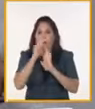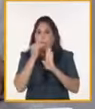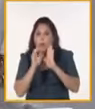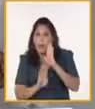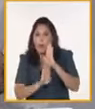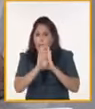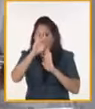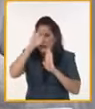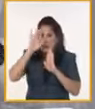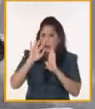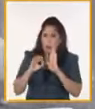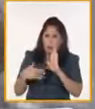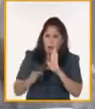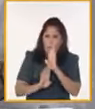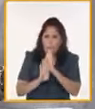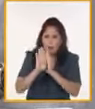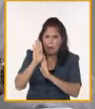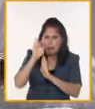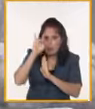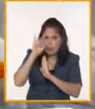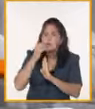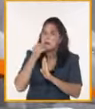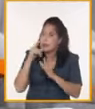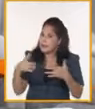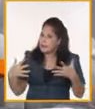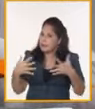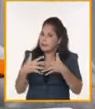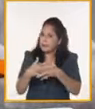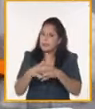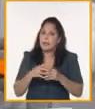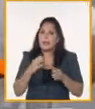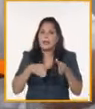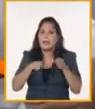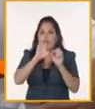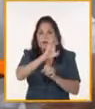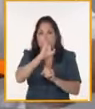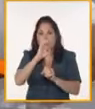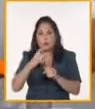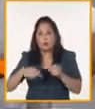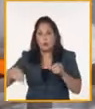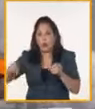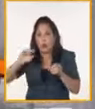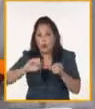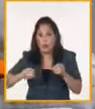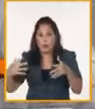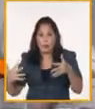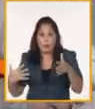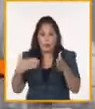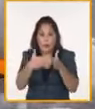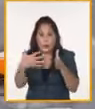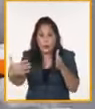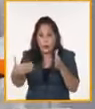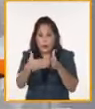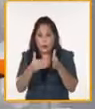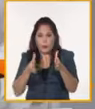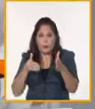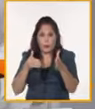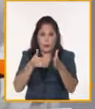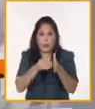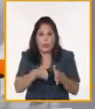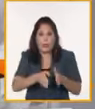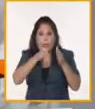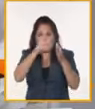no y todas esas todas esas interrelaciones entre el instituto y todos los organismos para también ayudar a que todos los organismos